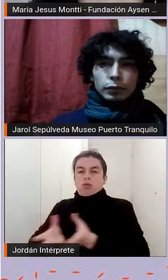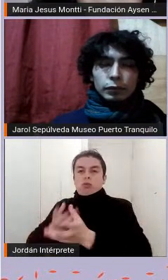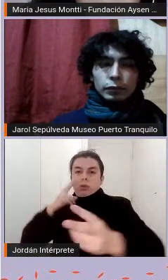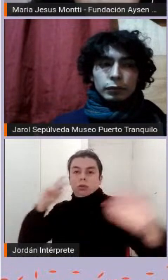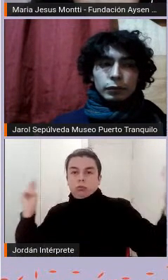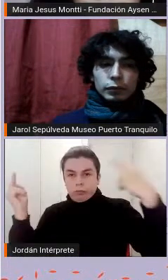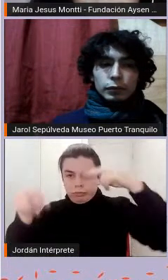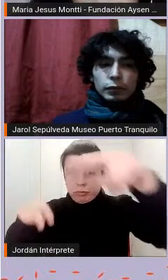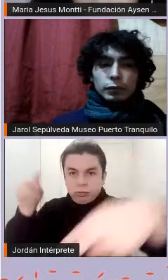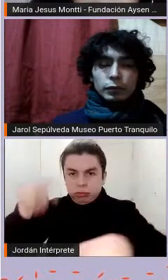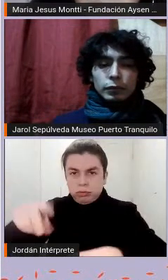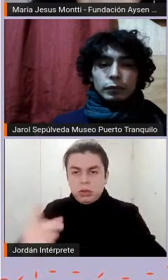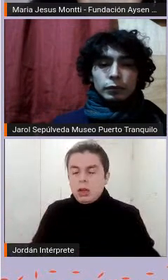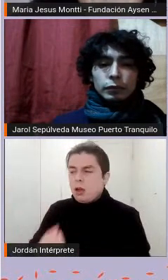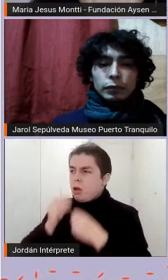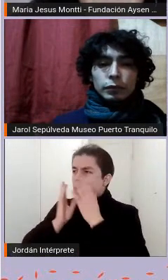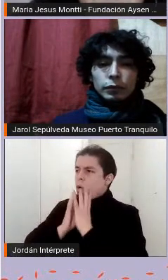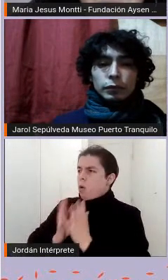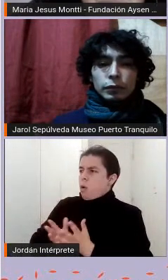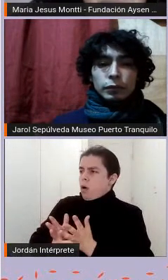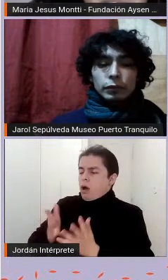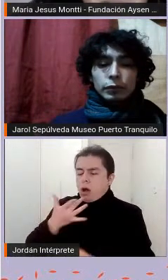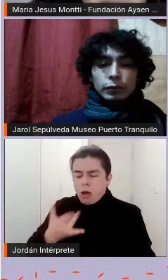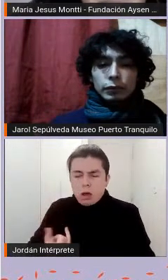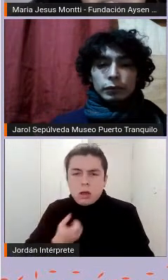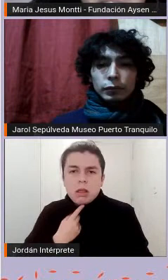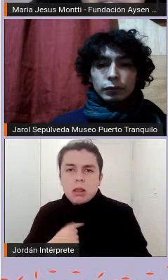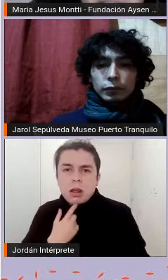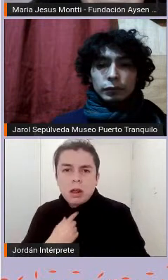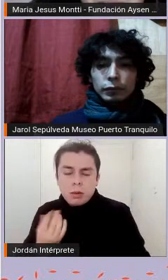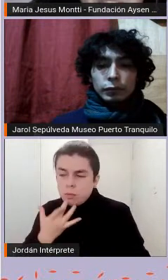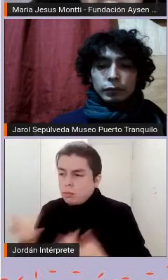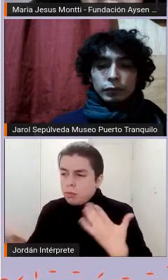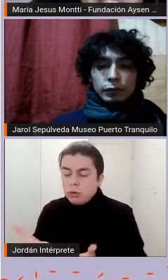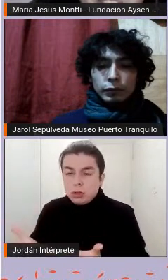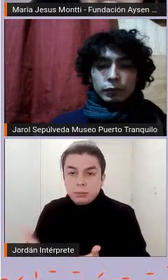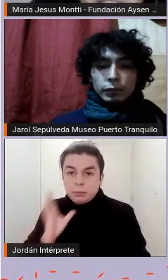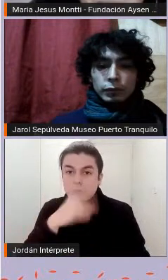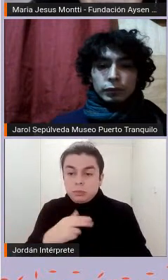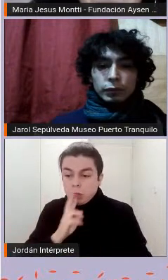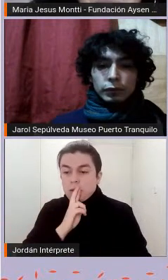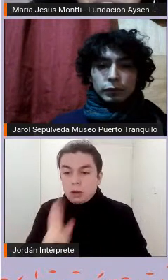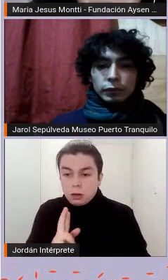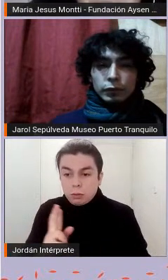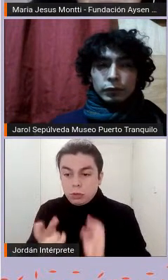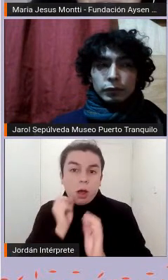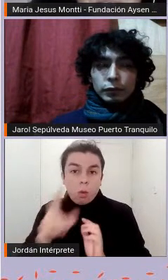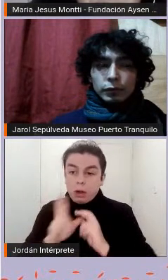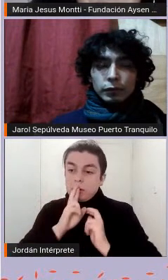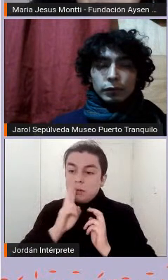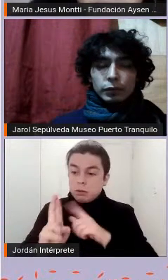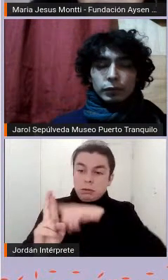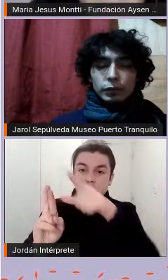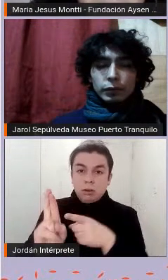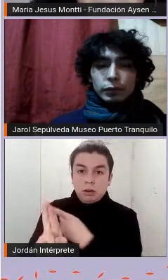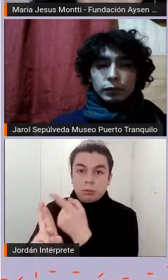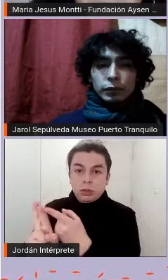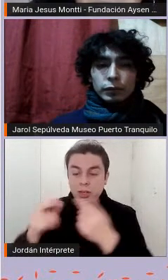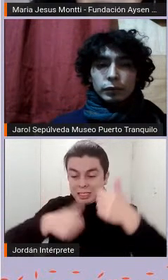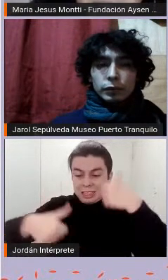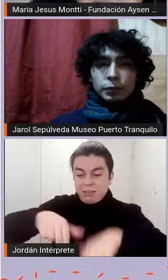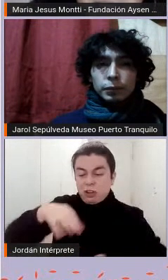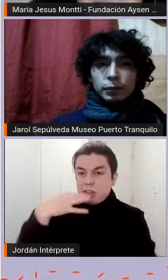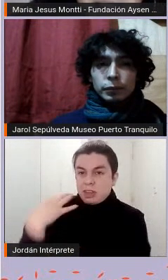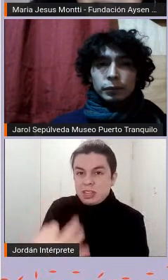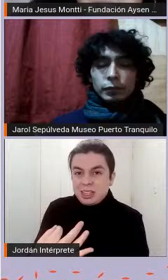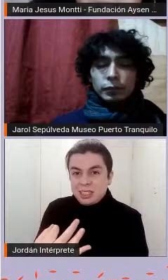asombroso, misterioso, y hasta el momento lo único concluyente que han podido determinar los científicos es que al parecer